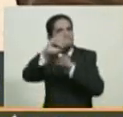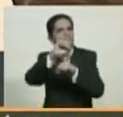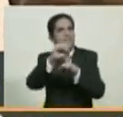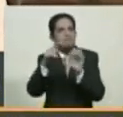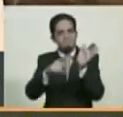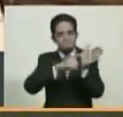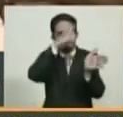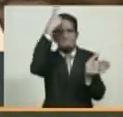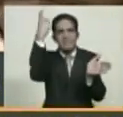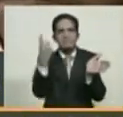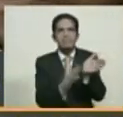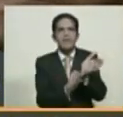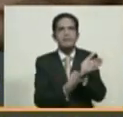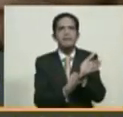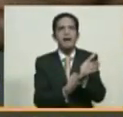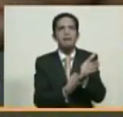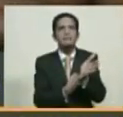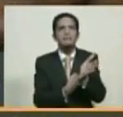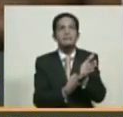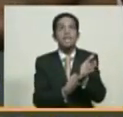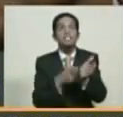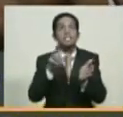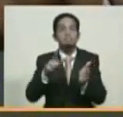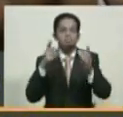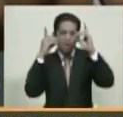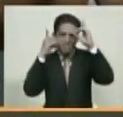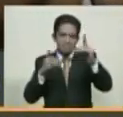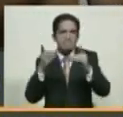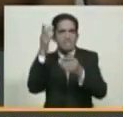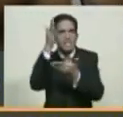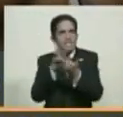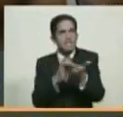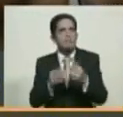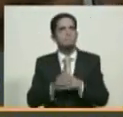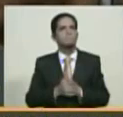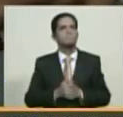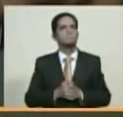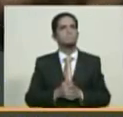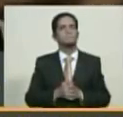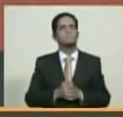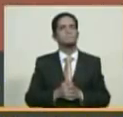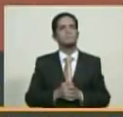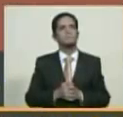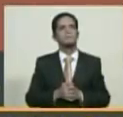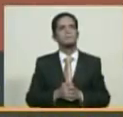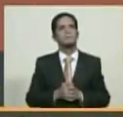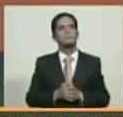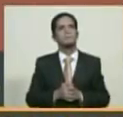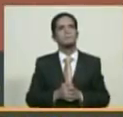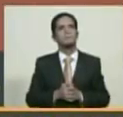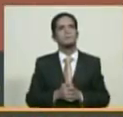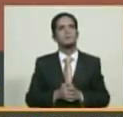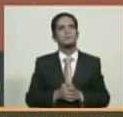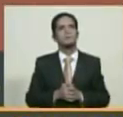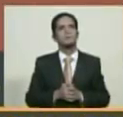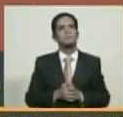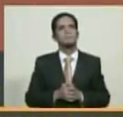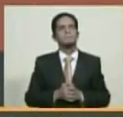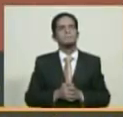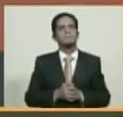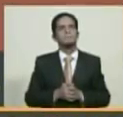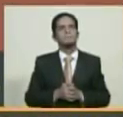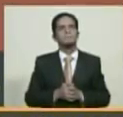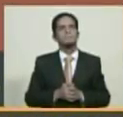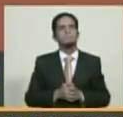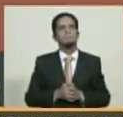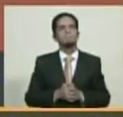integridad y la dignidad de nuestro pueblo. Por cierto, en este ámbito, porque todo responde a un objetivo,